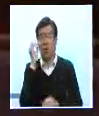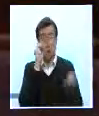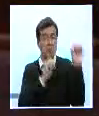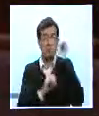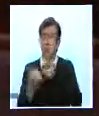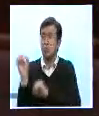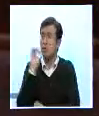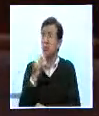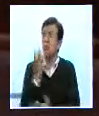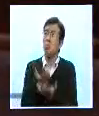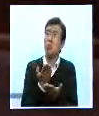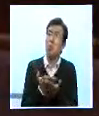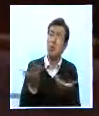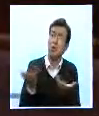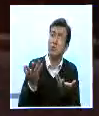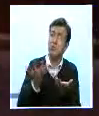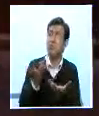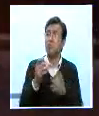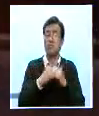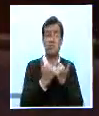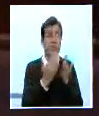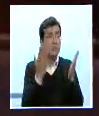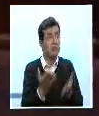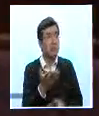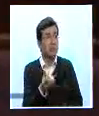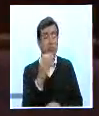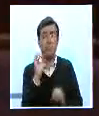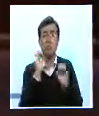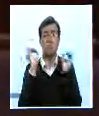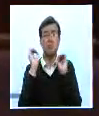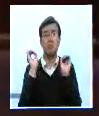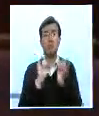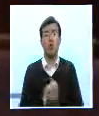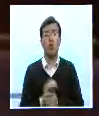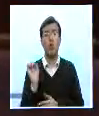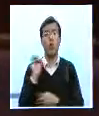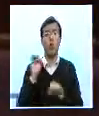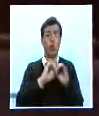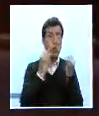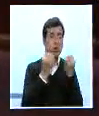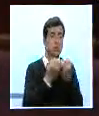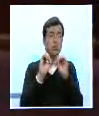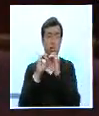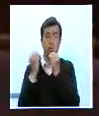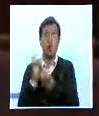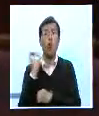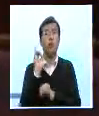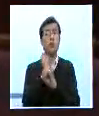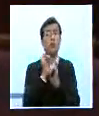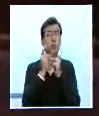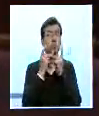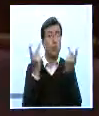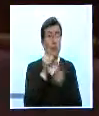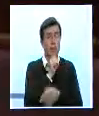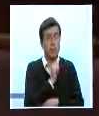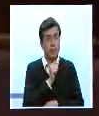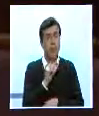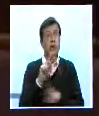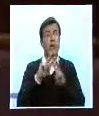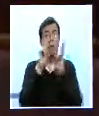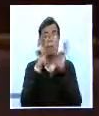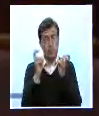ni propuesta de parte de ninguno de los asambleístas sobre todo o incluso de las organizaciones o instituciones públicas y privadas relacionadas